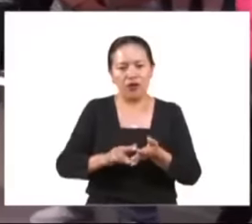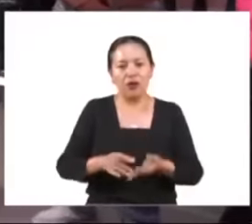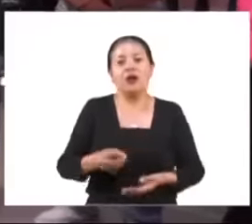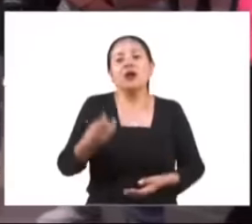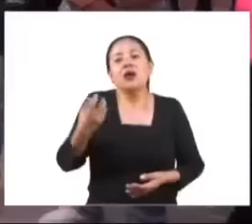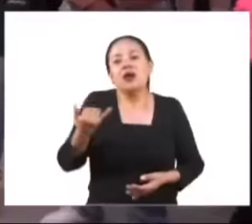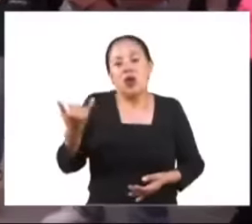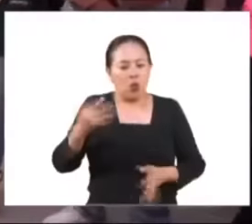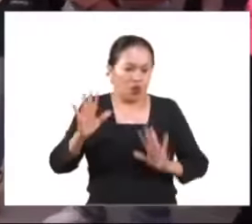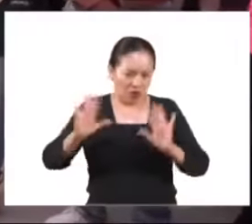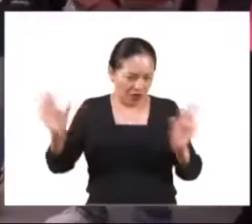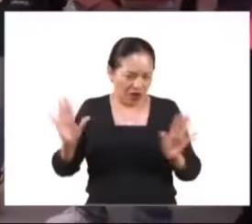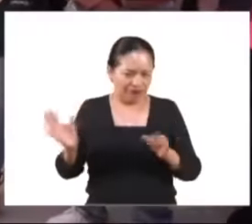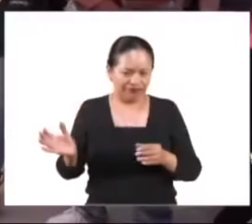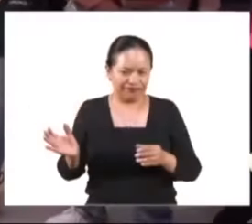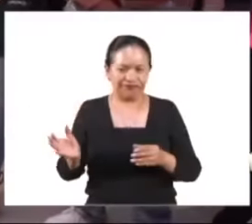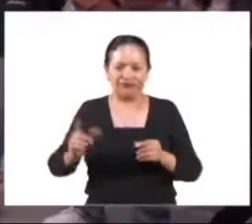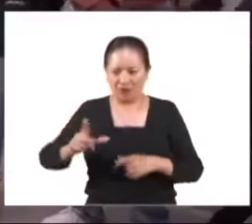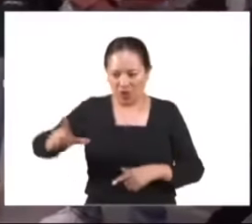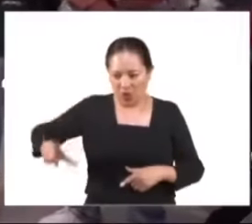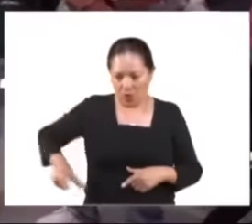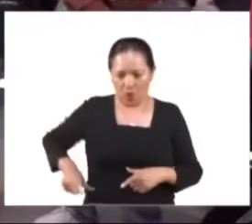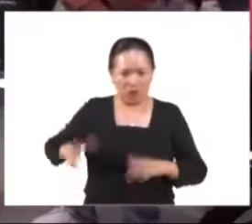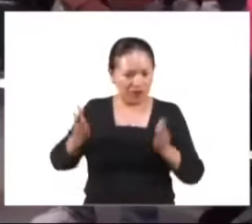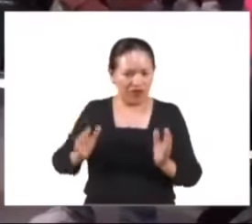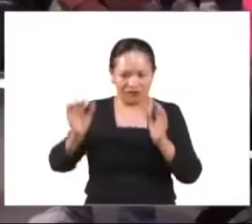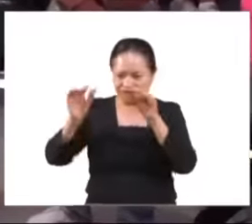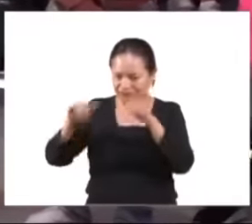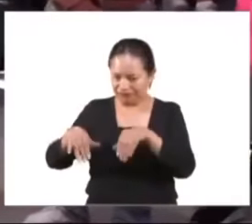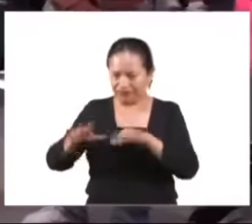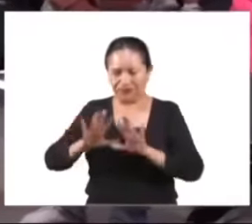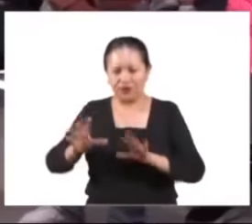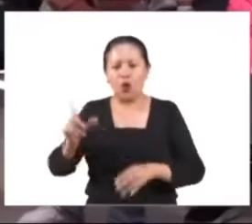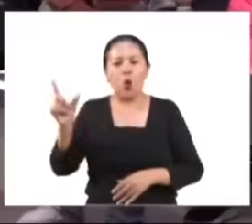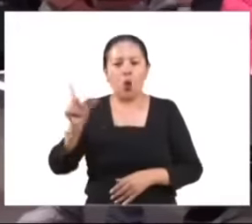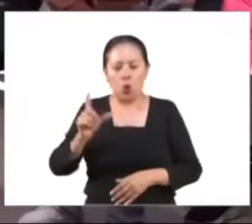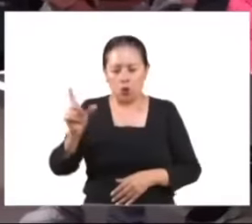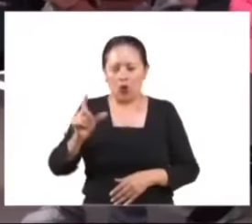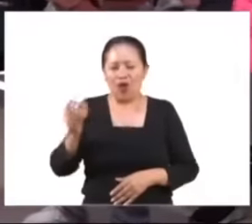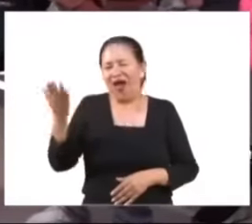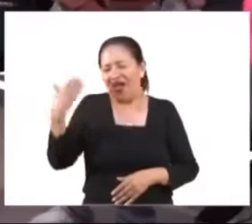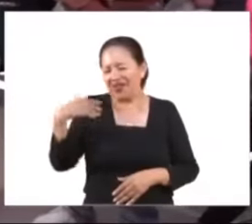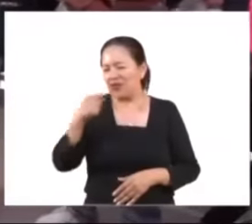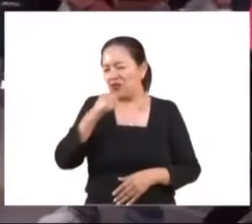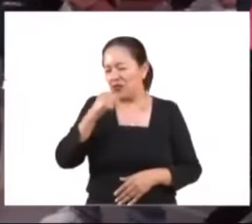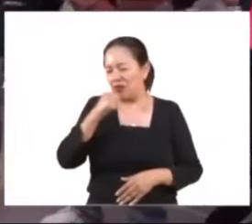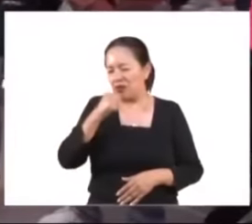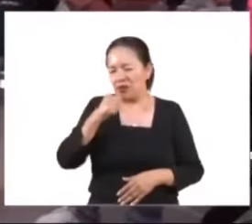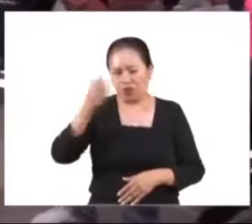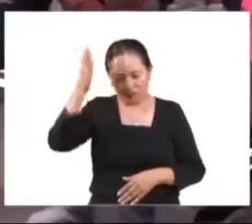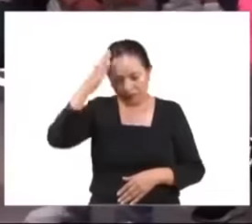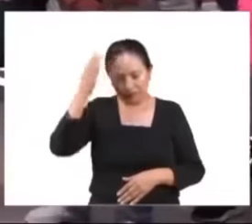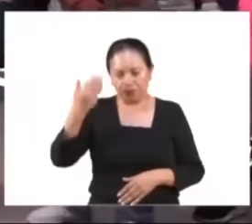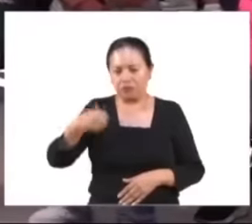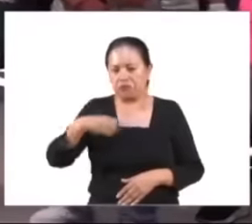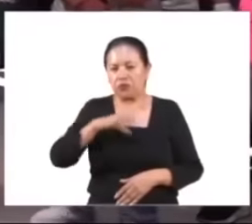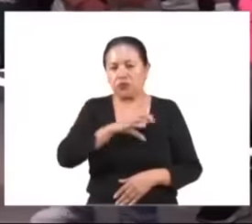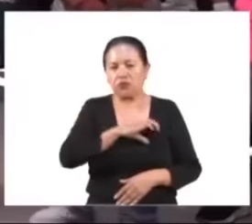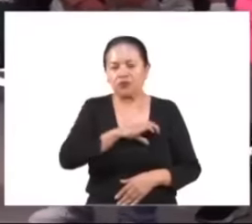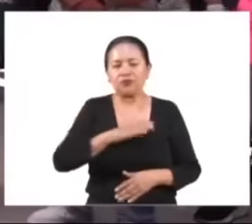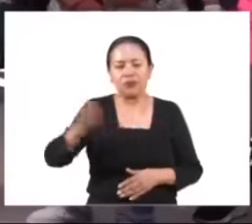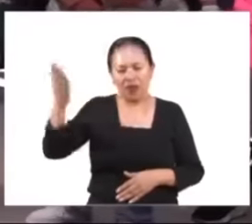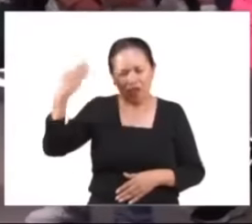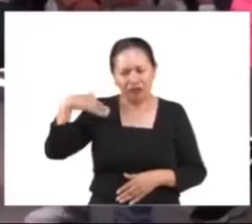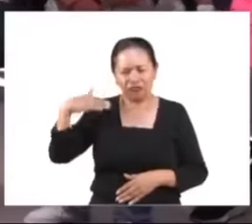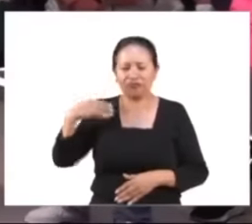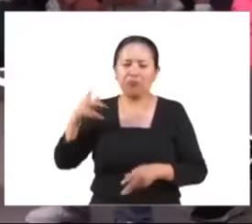a entrar al gobierno previo entrar al gobierno de hecho cuando estaba en campaña hicimos una serie de mesas de